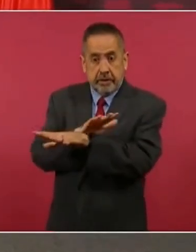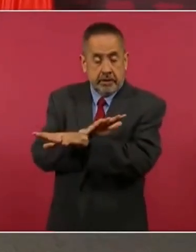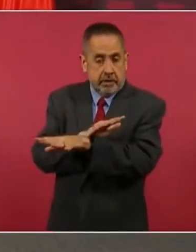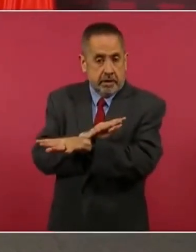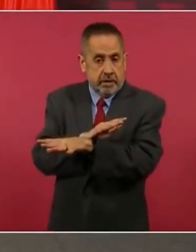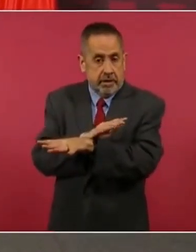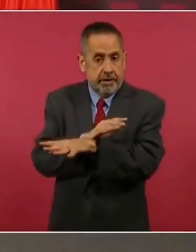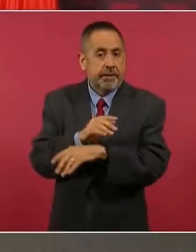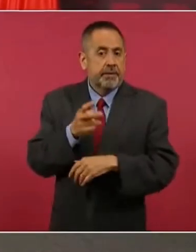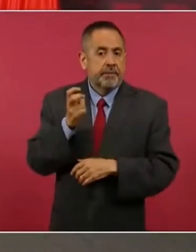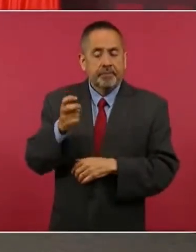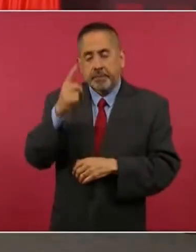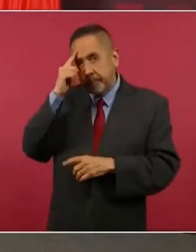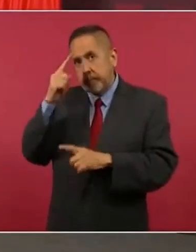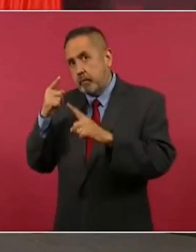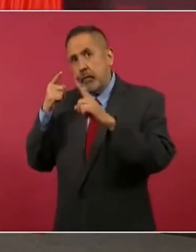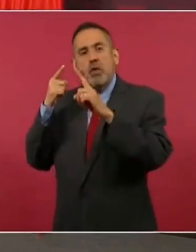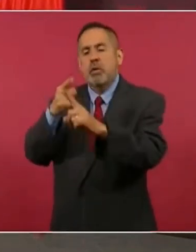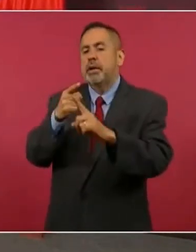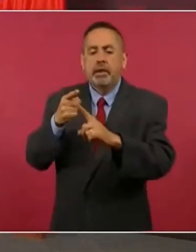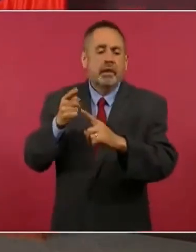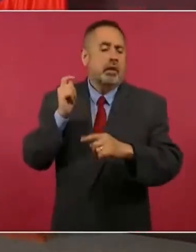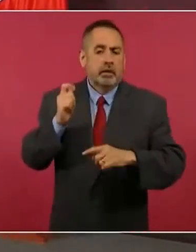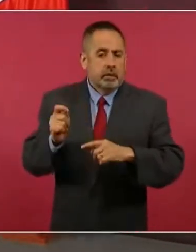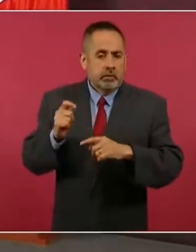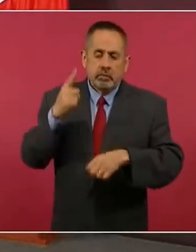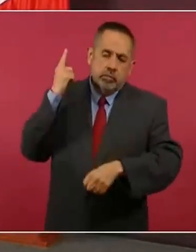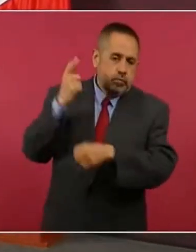tiene como objetivo superior